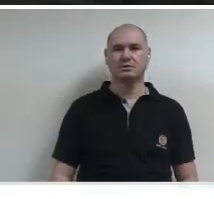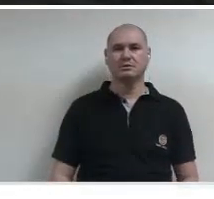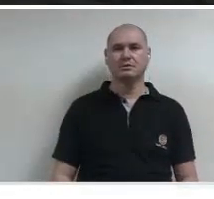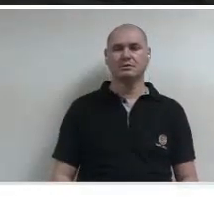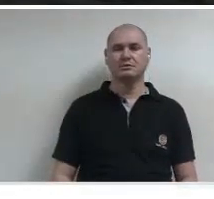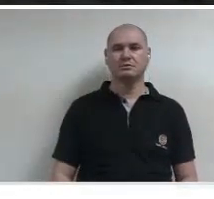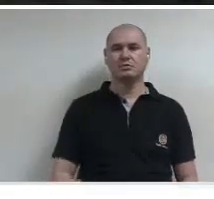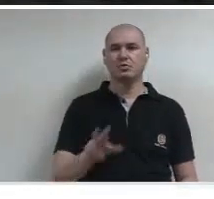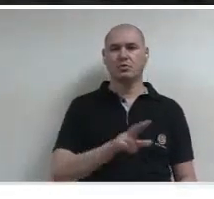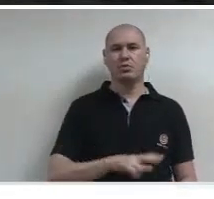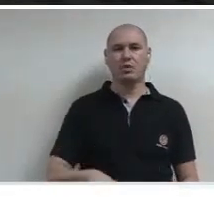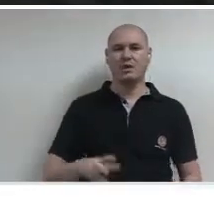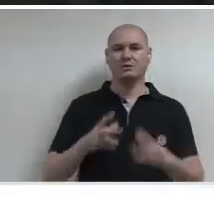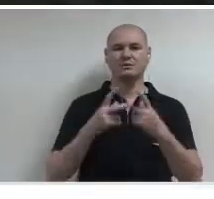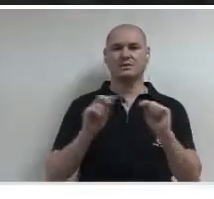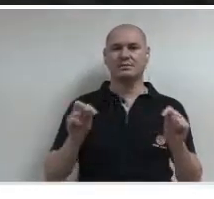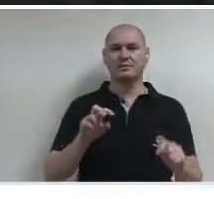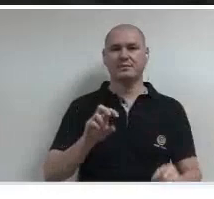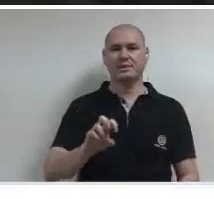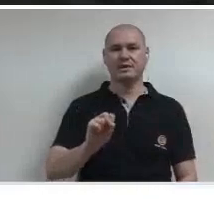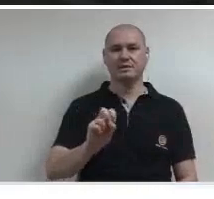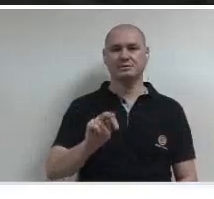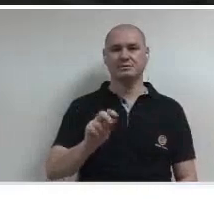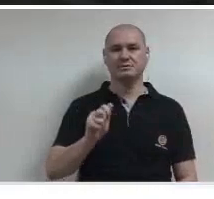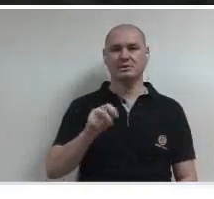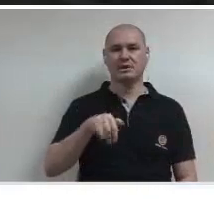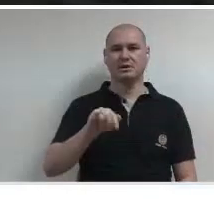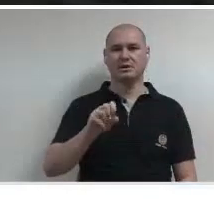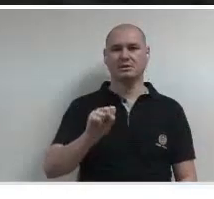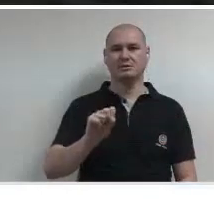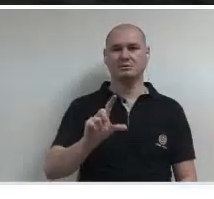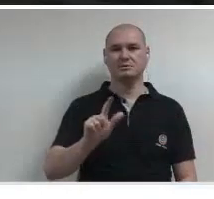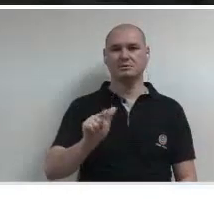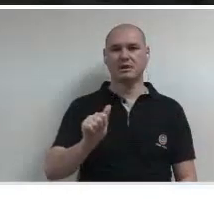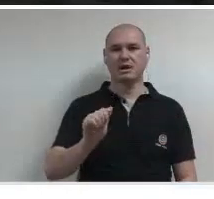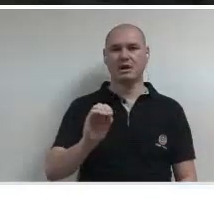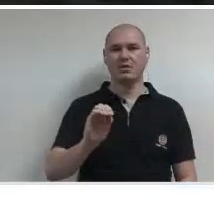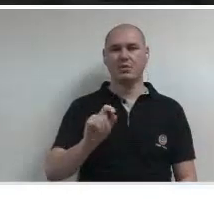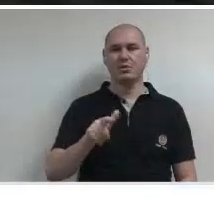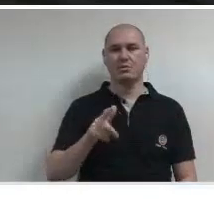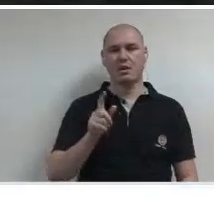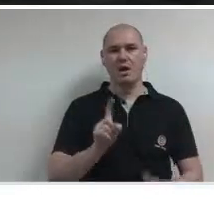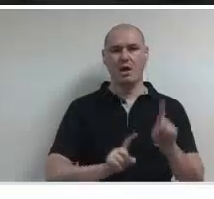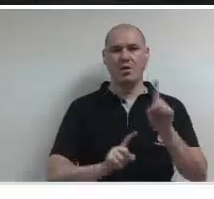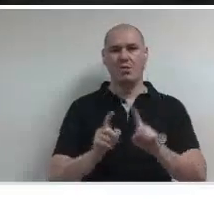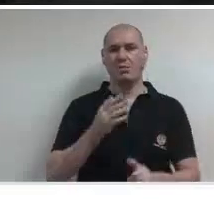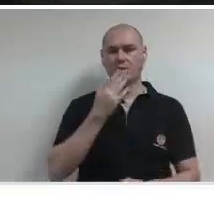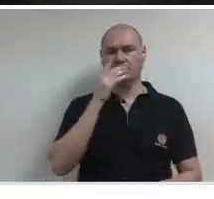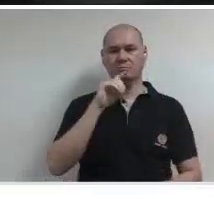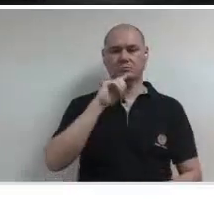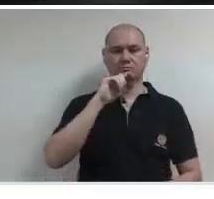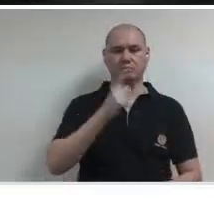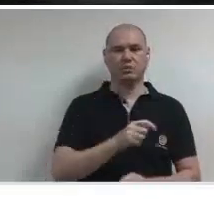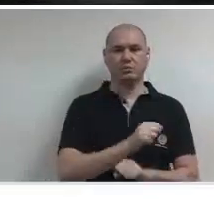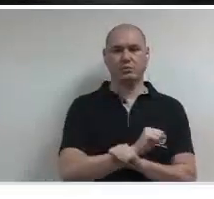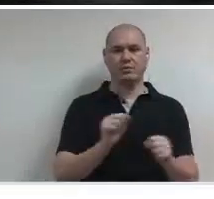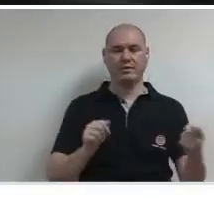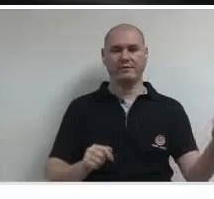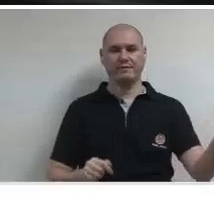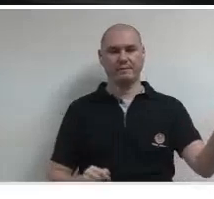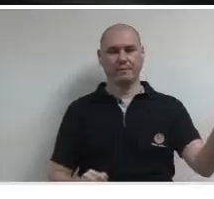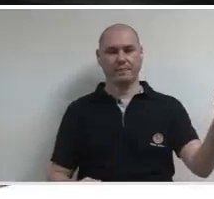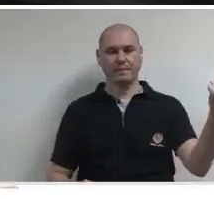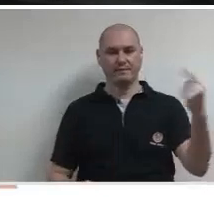más apogina Santanine ja es y jape como neima ja